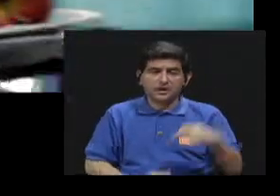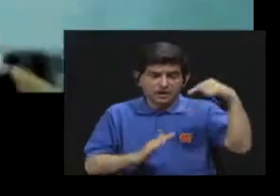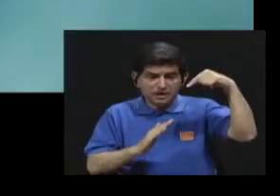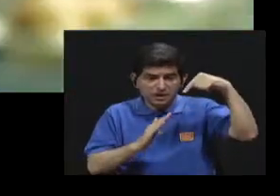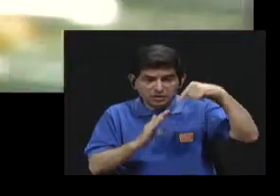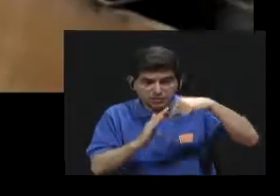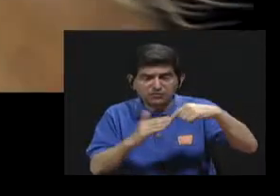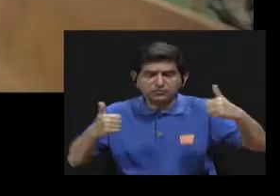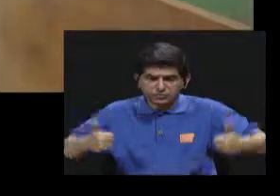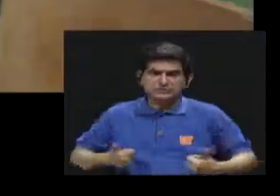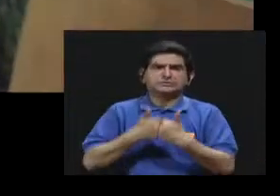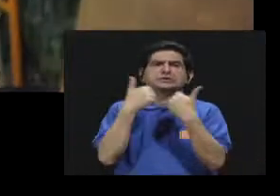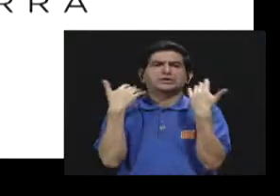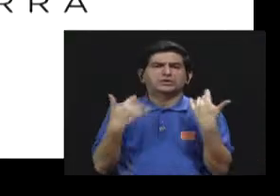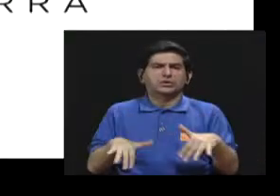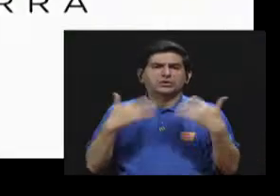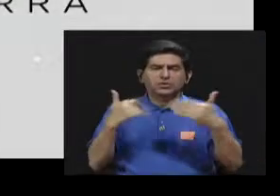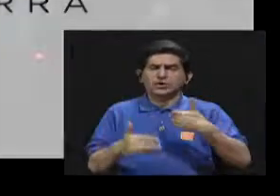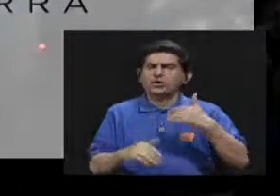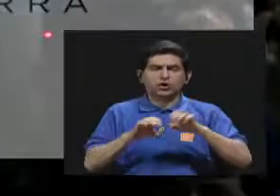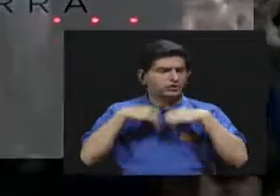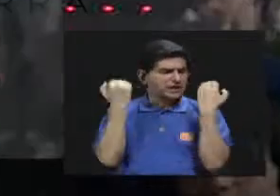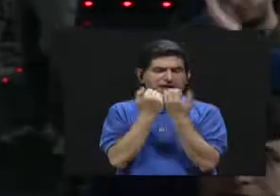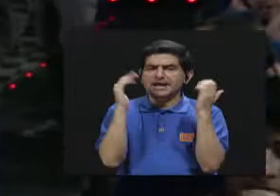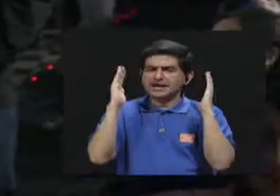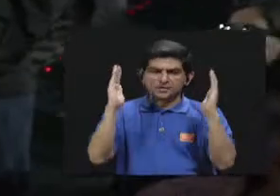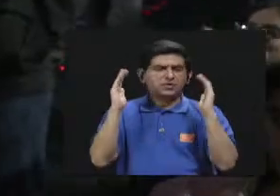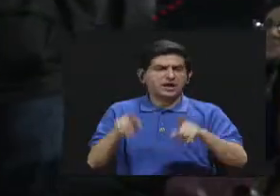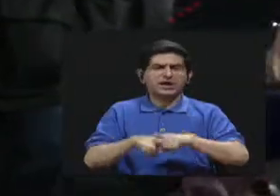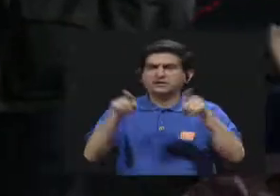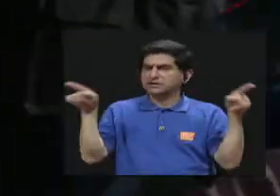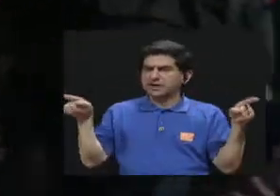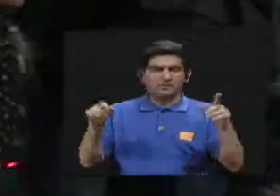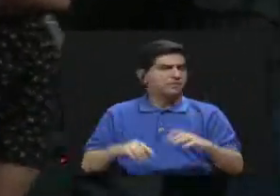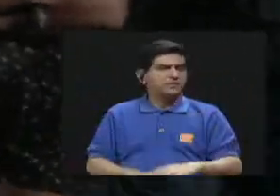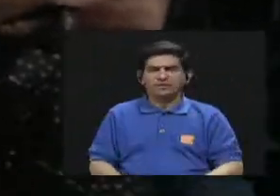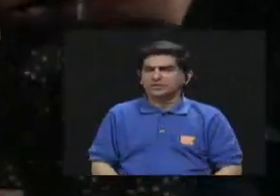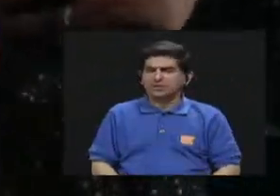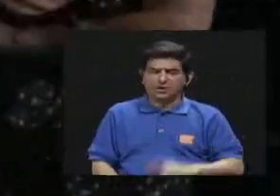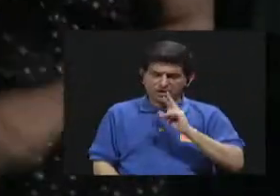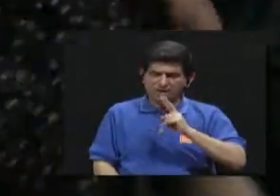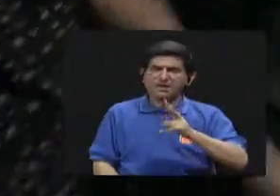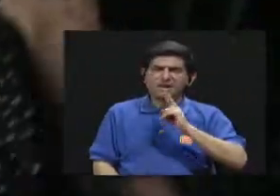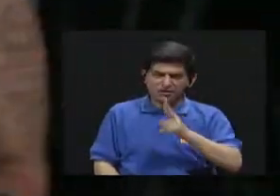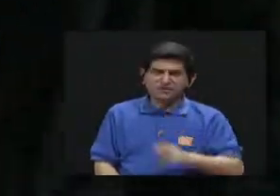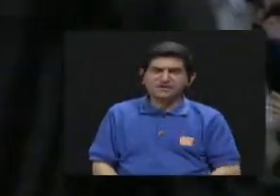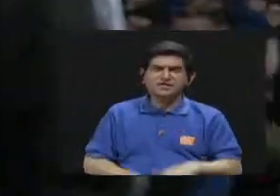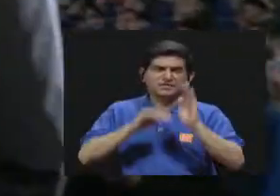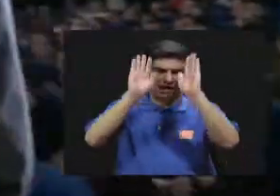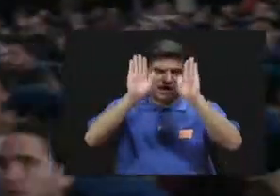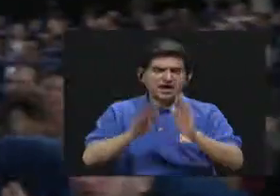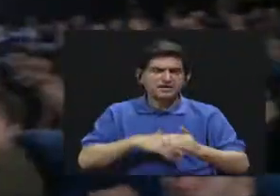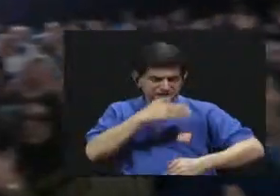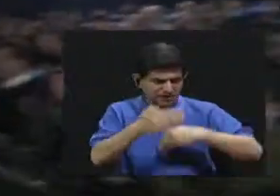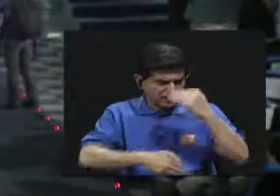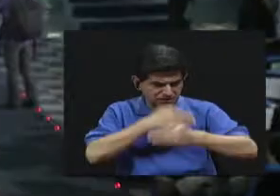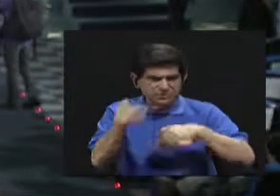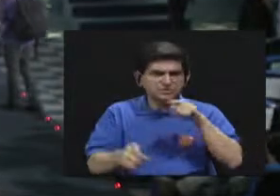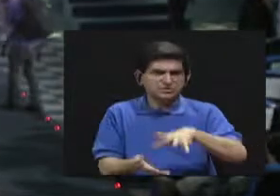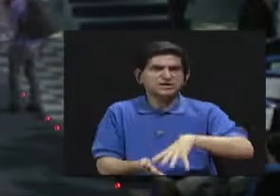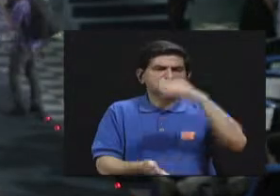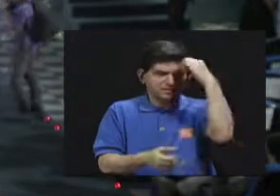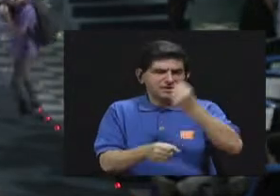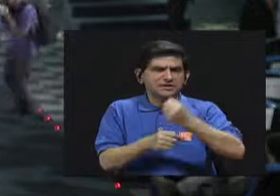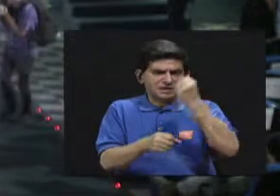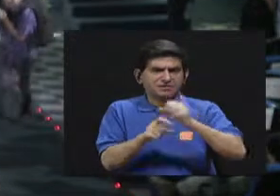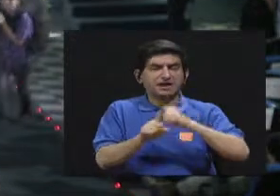Profundiza el reto, ¿verdad? Y no tenían equipos muy grandes tampoco. Entonces, claro, la verdad es que es un excelente ejercicio también para aprender a